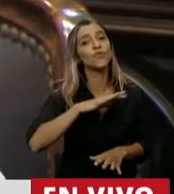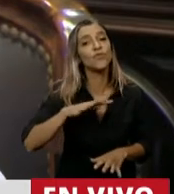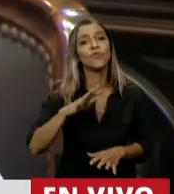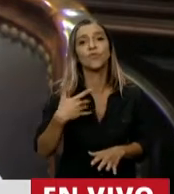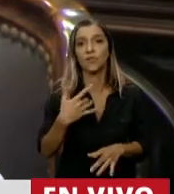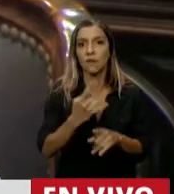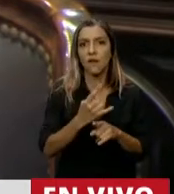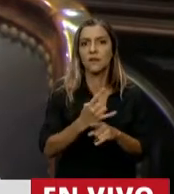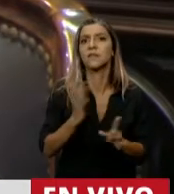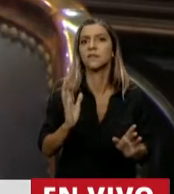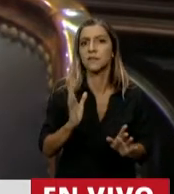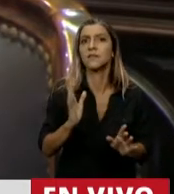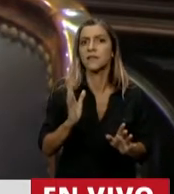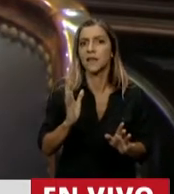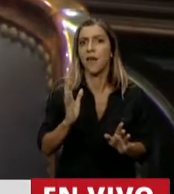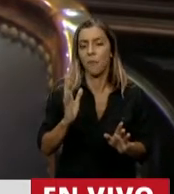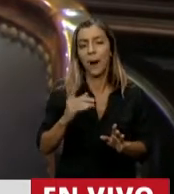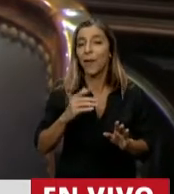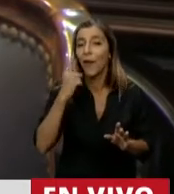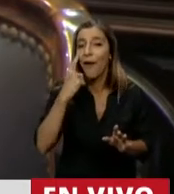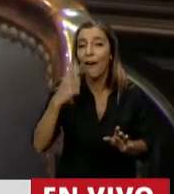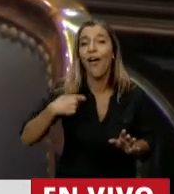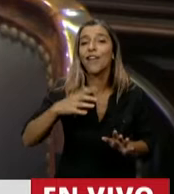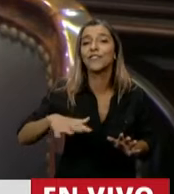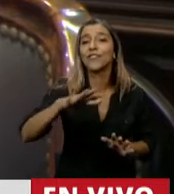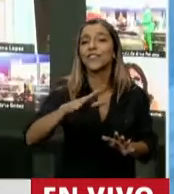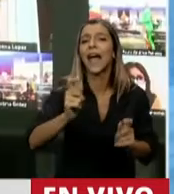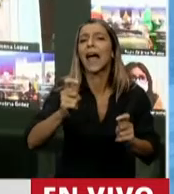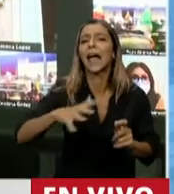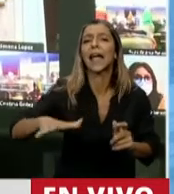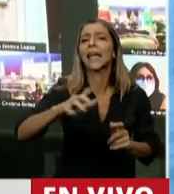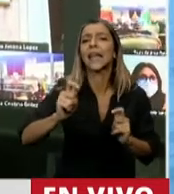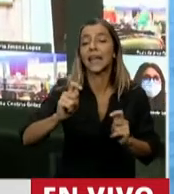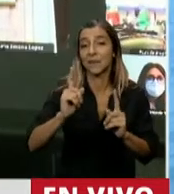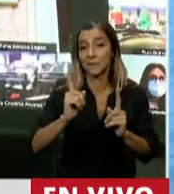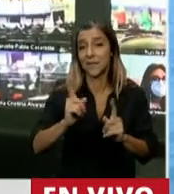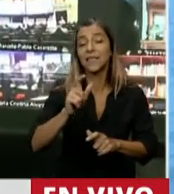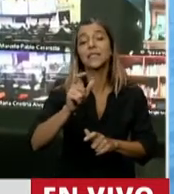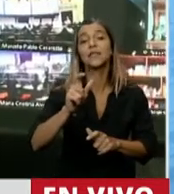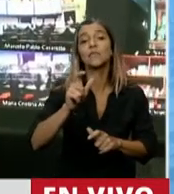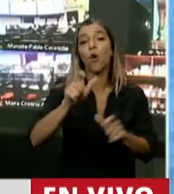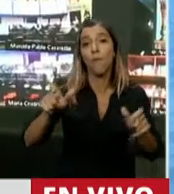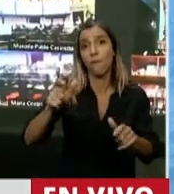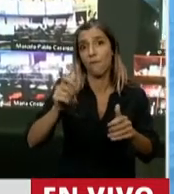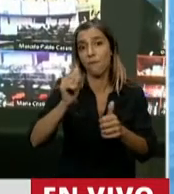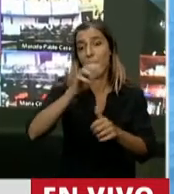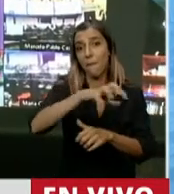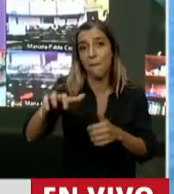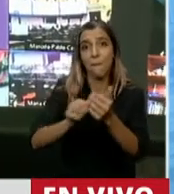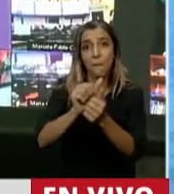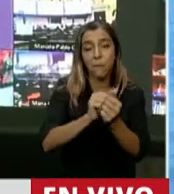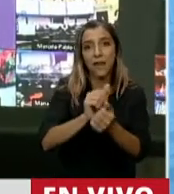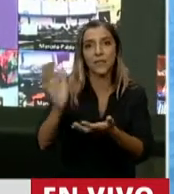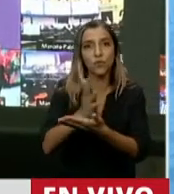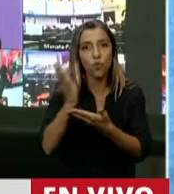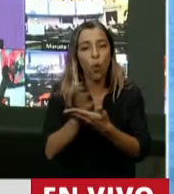aquella sociedad productiva dijo este sector que produce bienes y que crea riqueza en el país que uno